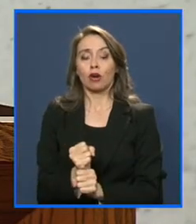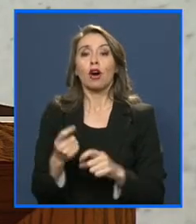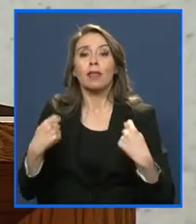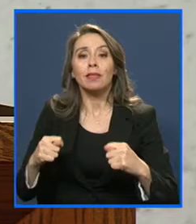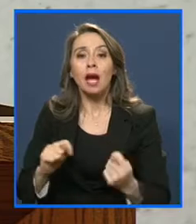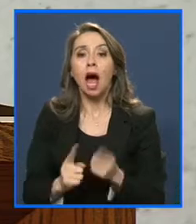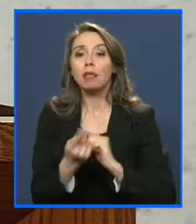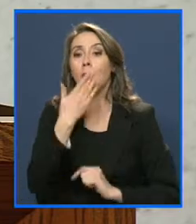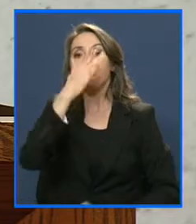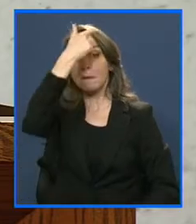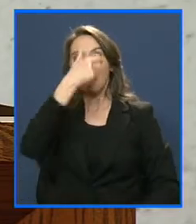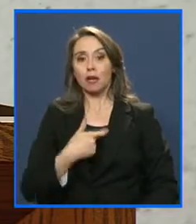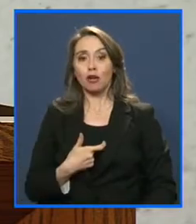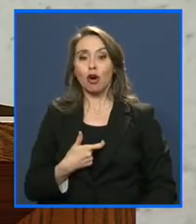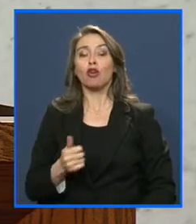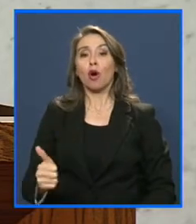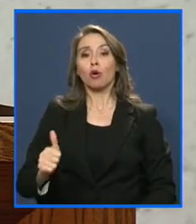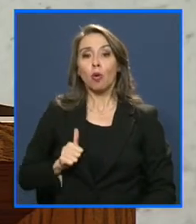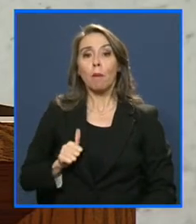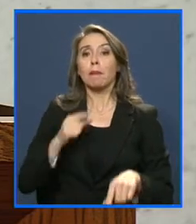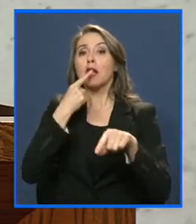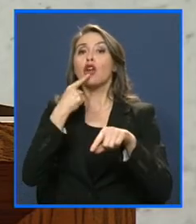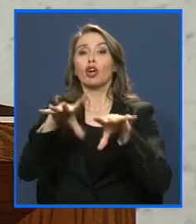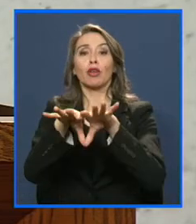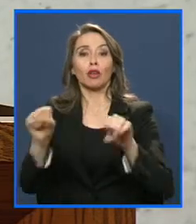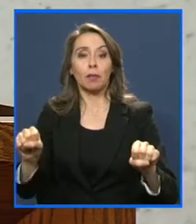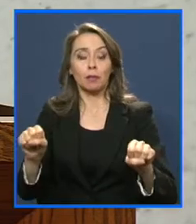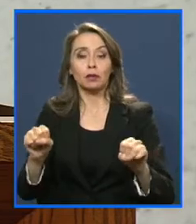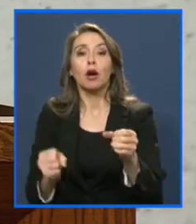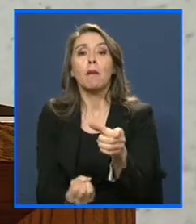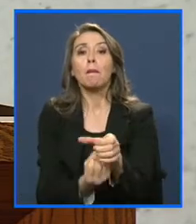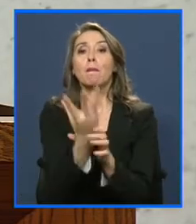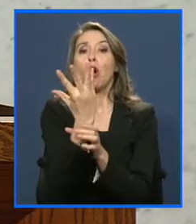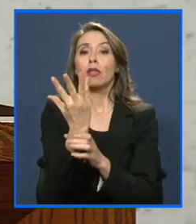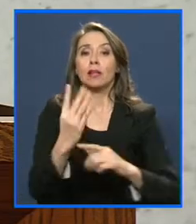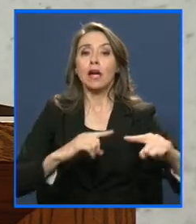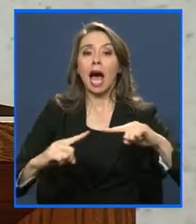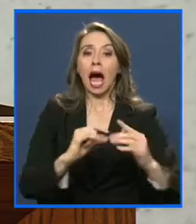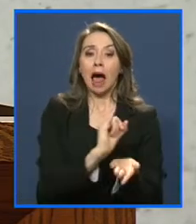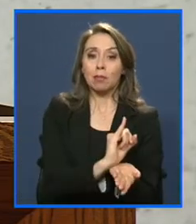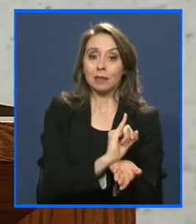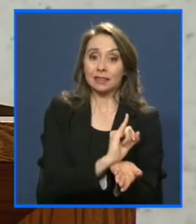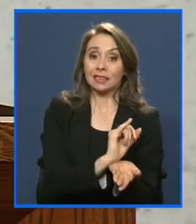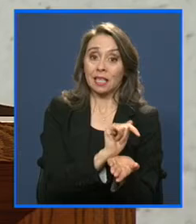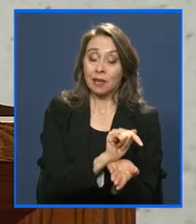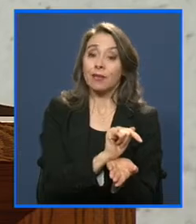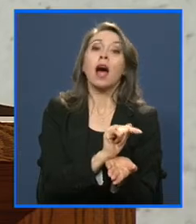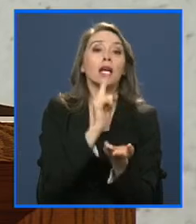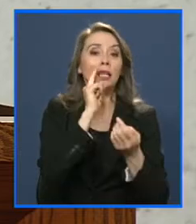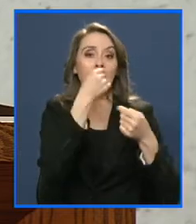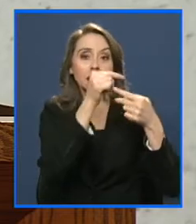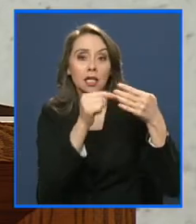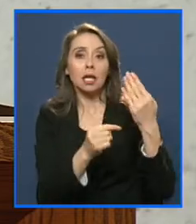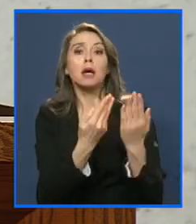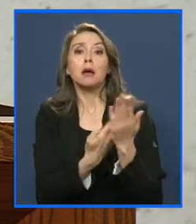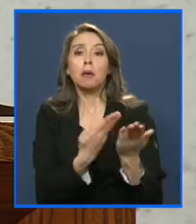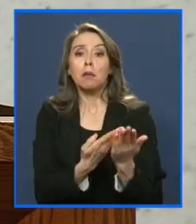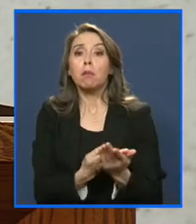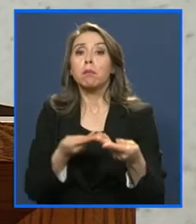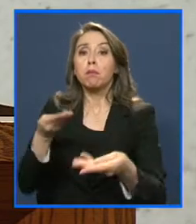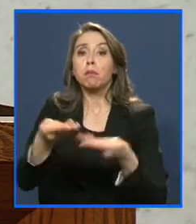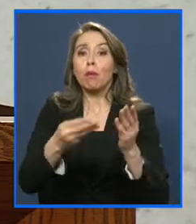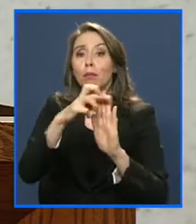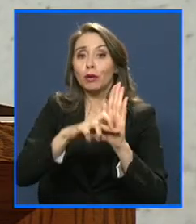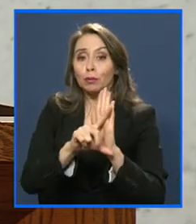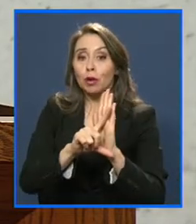ser mejores ya cumplir lo comprometido como por ejemplo la modernización administrativa en curso que contiene una serie de propuestas para lograr el